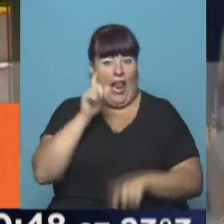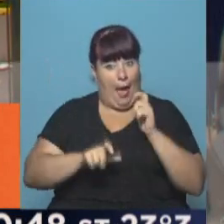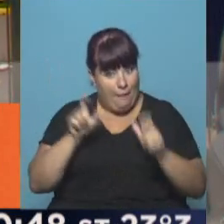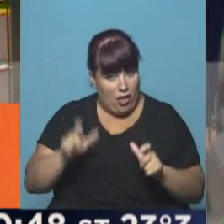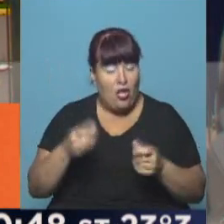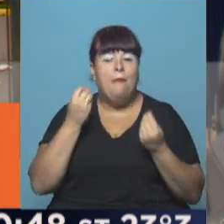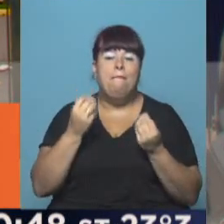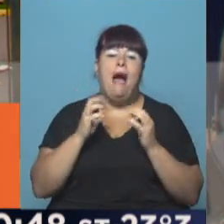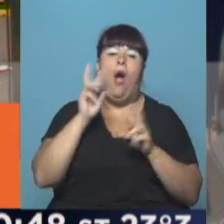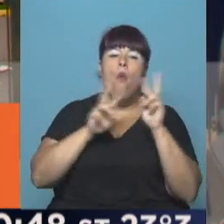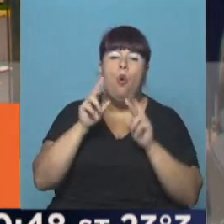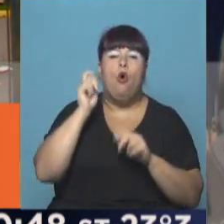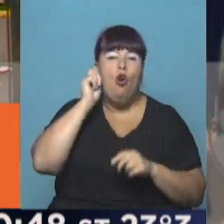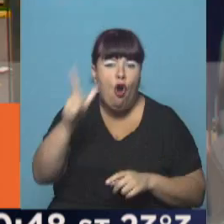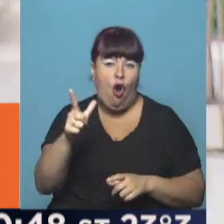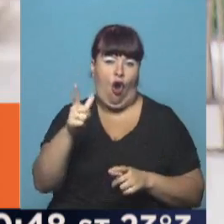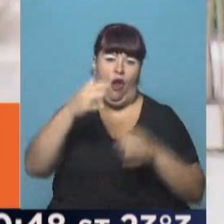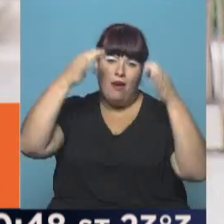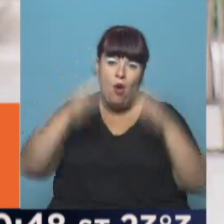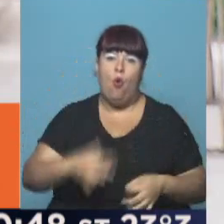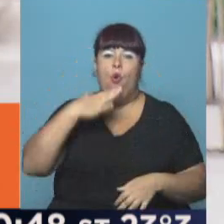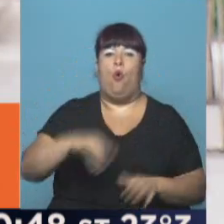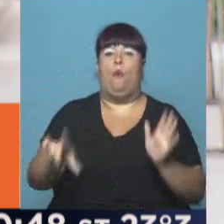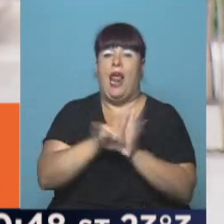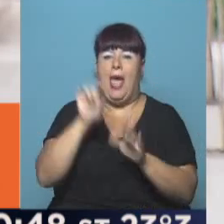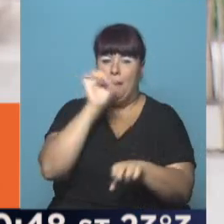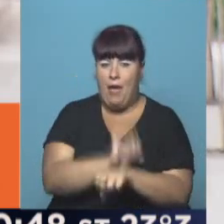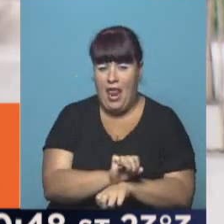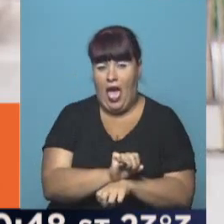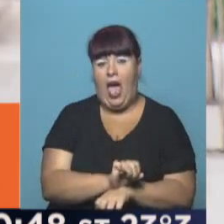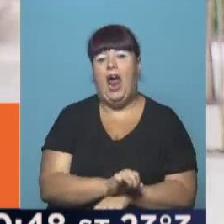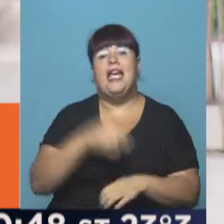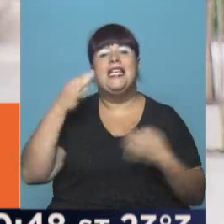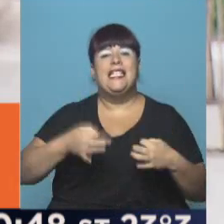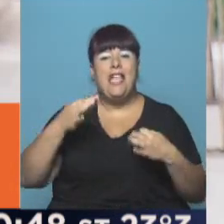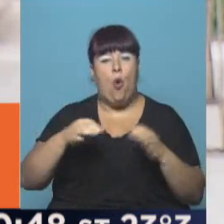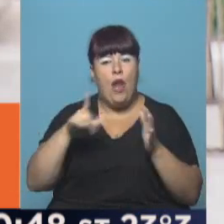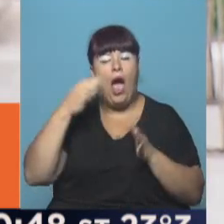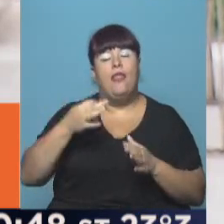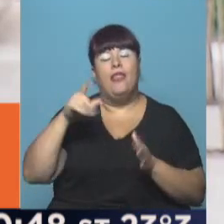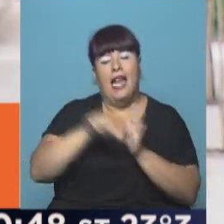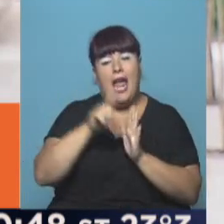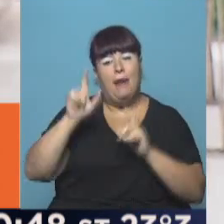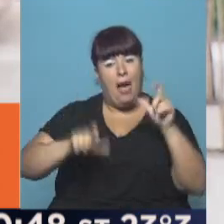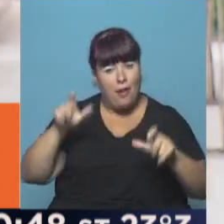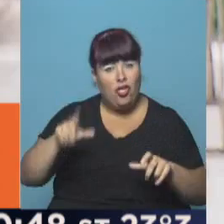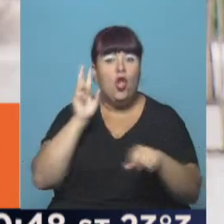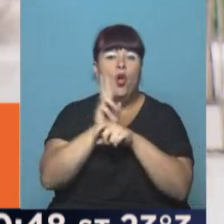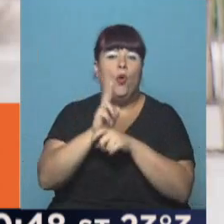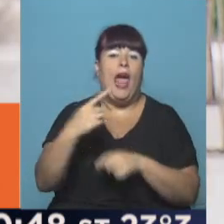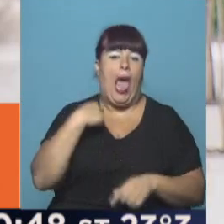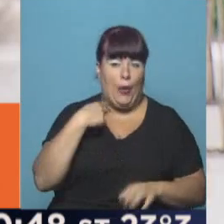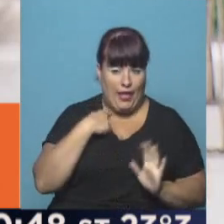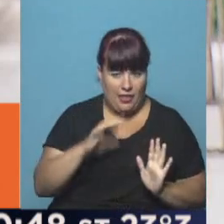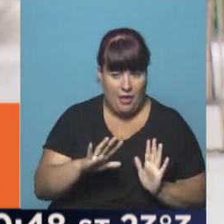para tratar de lograr una aplicación efectiva de la ley penal, seguridad jurídica a la sociedad y protección a la